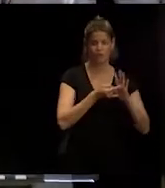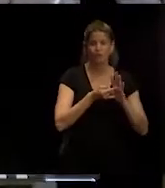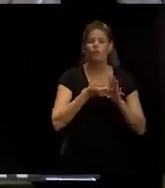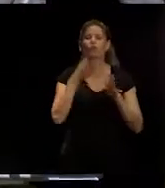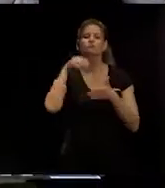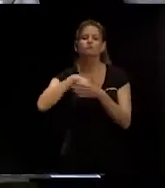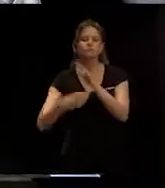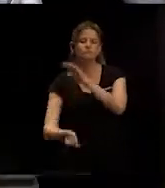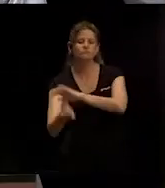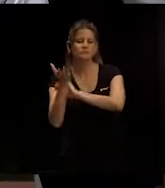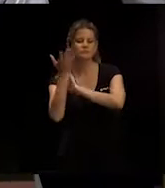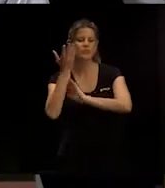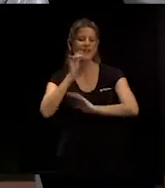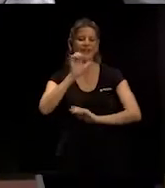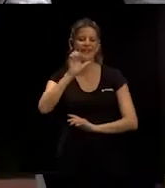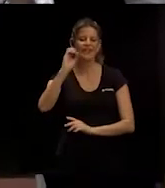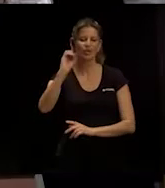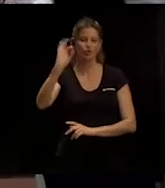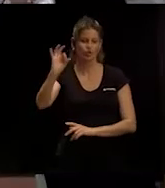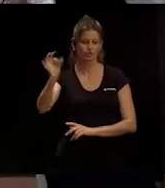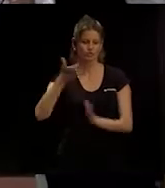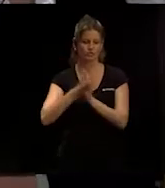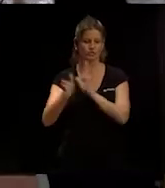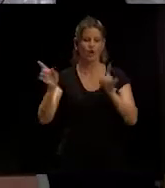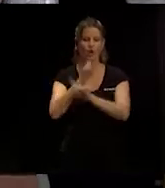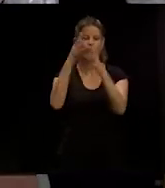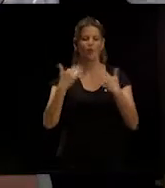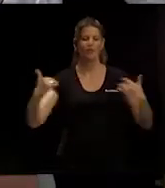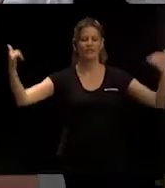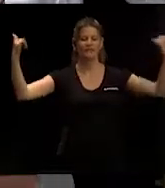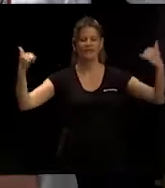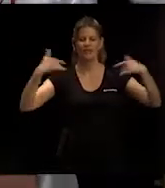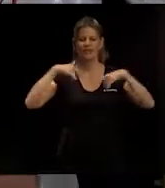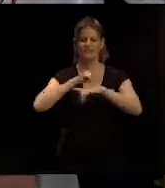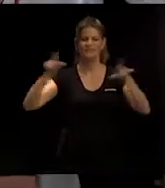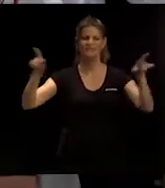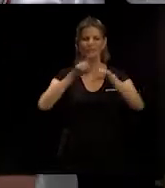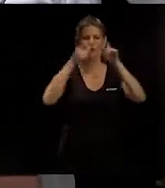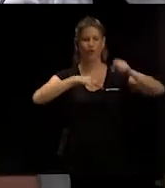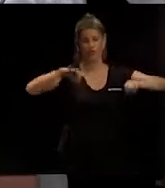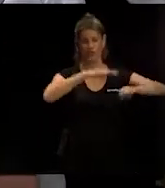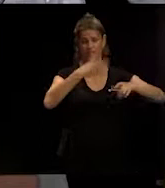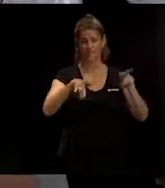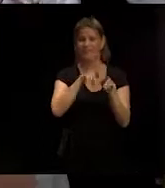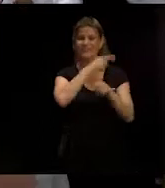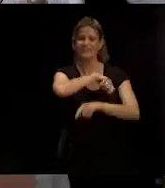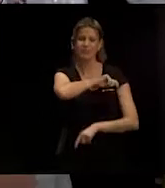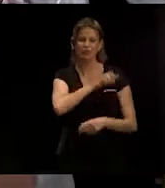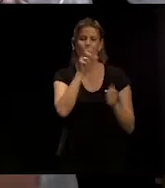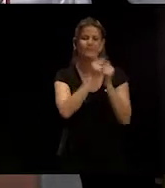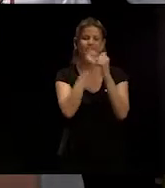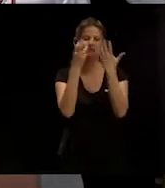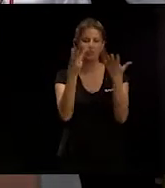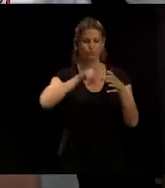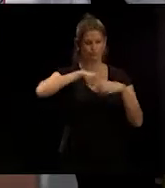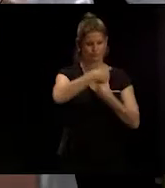Orquestas Sinfónicas, la AEOS. La AEOS es una asociación de 28 orquestas sinfónicas españolas. Es una asociación de